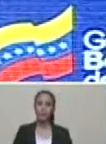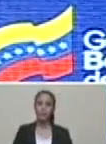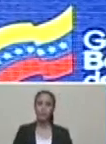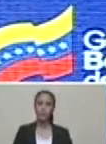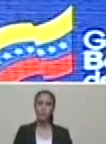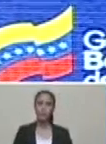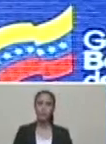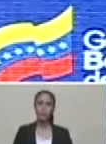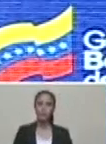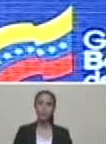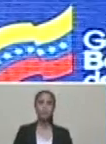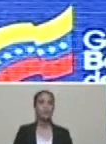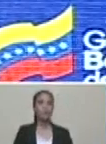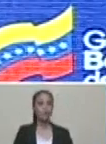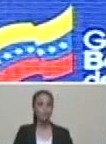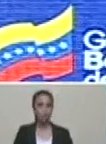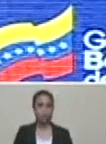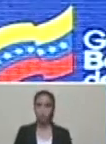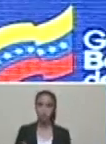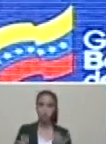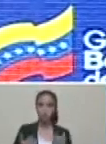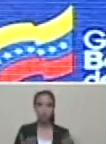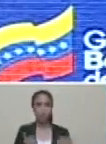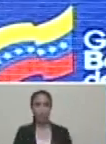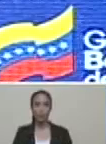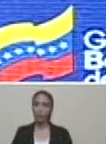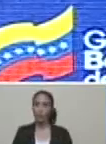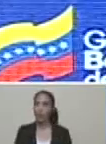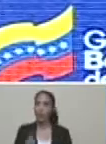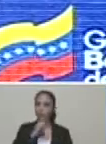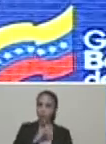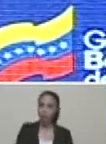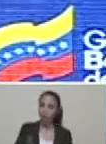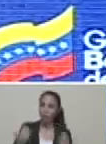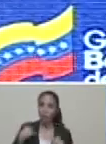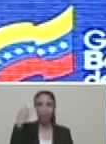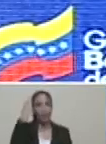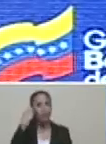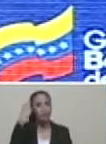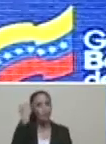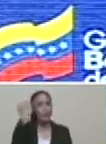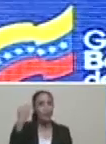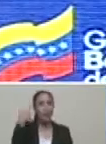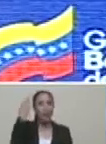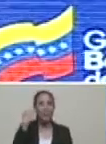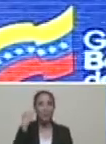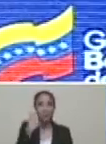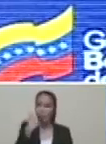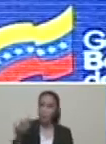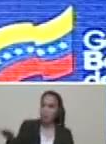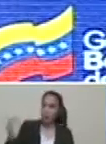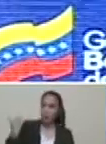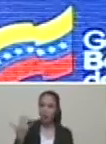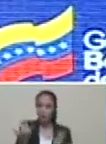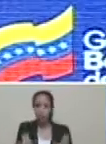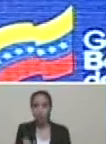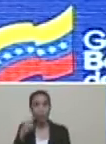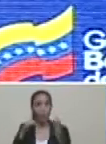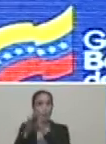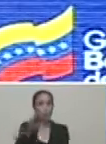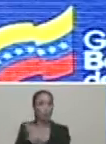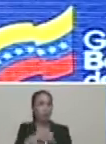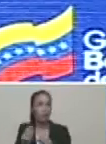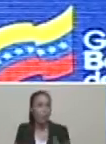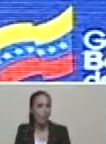a nombre de Raúl y de esta historia tan bella que hemos vivido, nos haga una reflexión sobre pasado, presente y